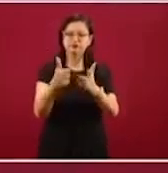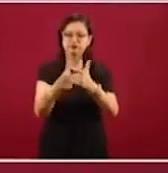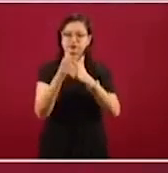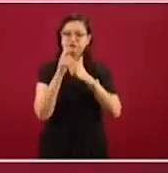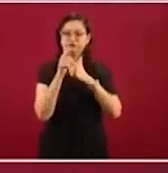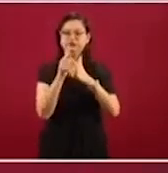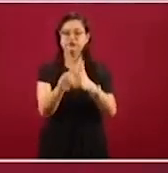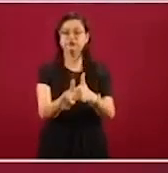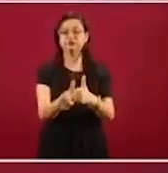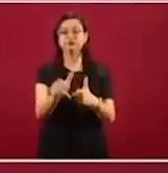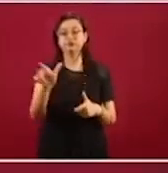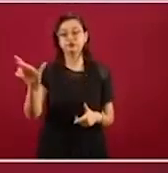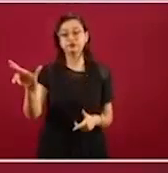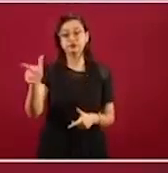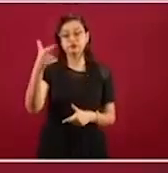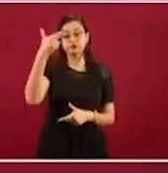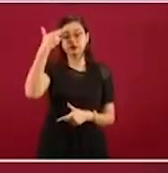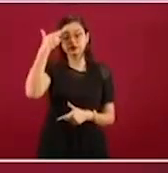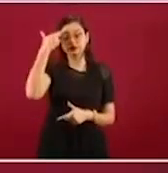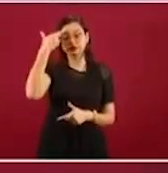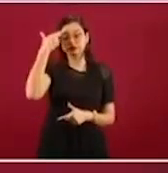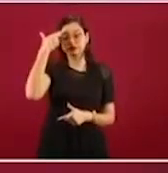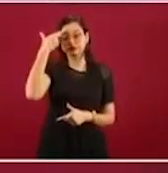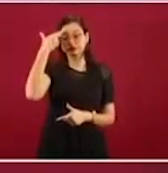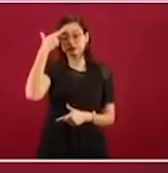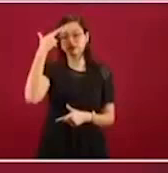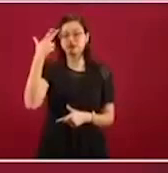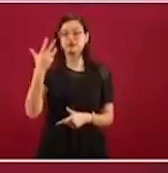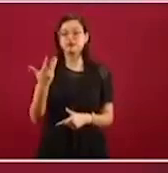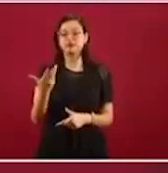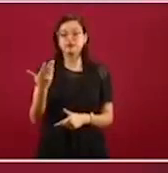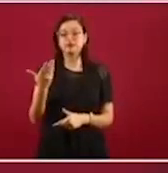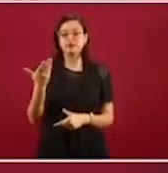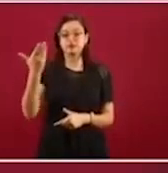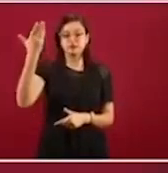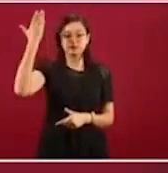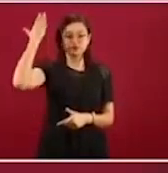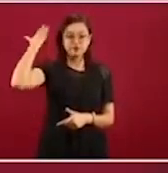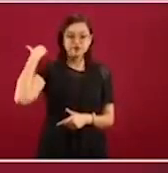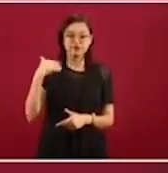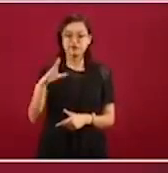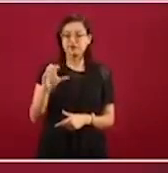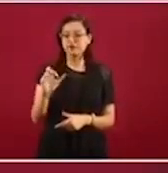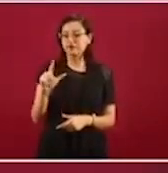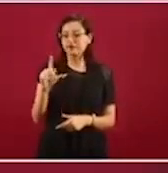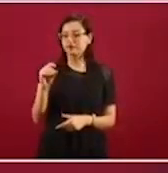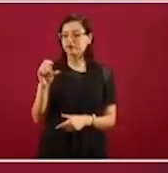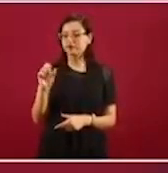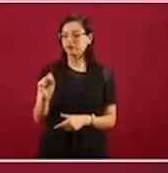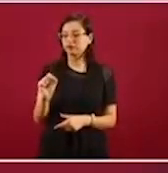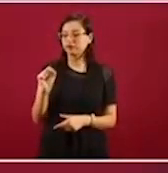Recuerdo aquí lo que nos ofreció Carlos Slim,